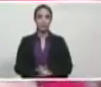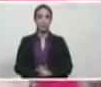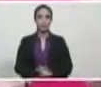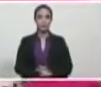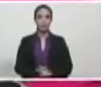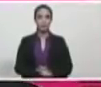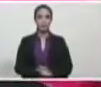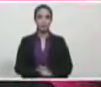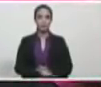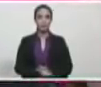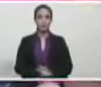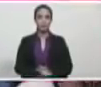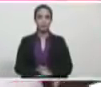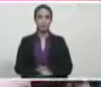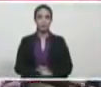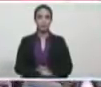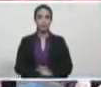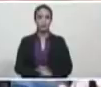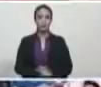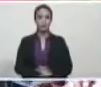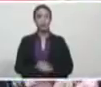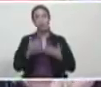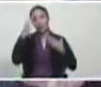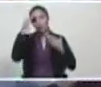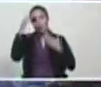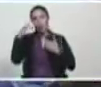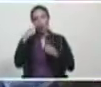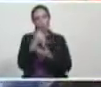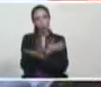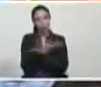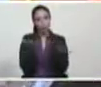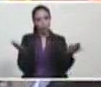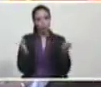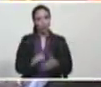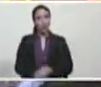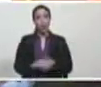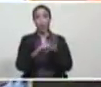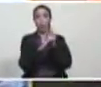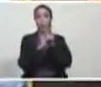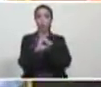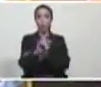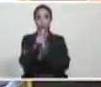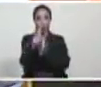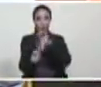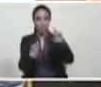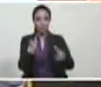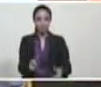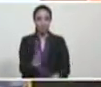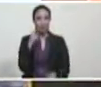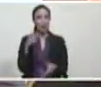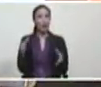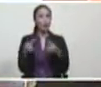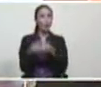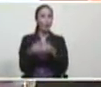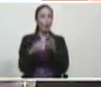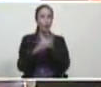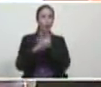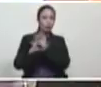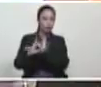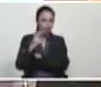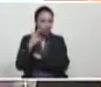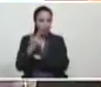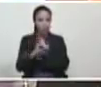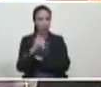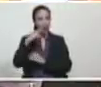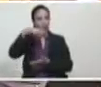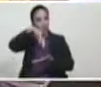Bueno, un saludo a todos los constituyentes que están presentes. Me dicen que hay un conjunto de constituyentes. Se